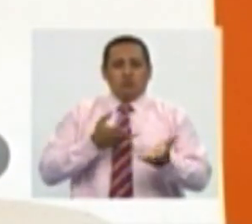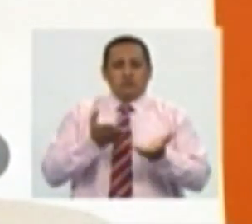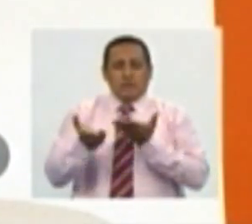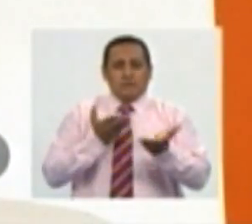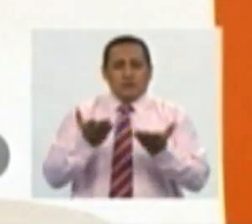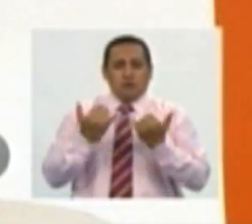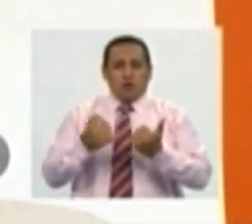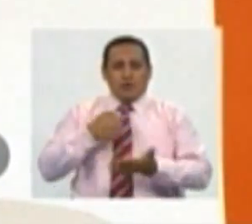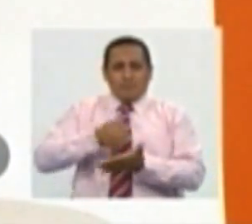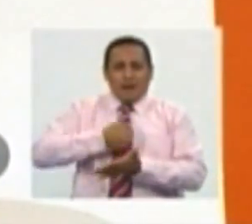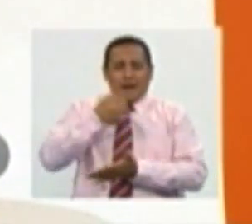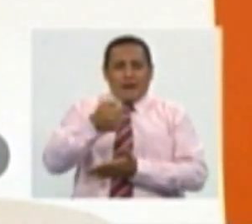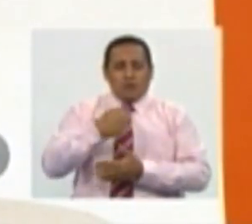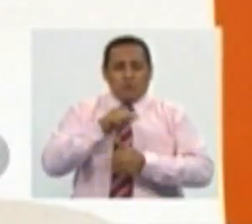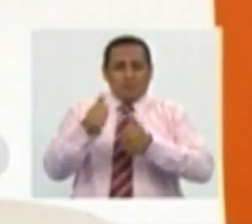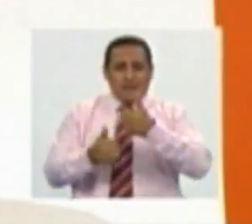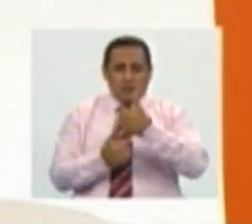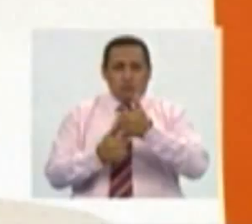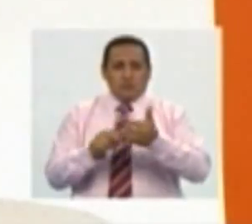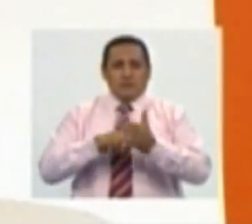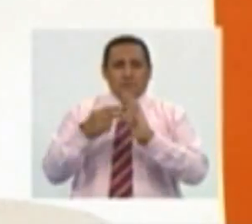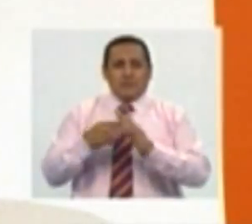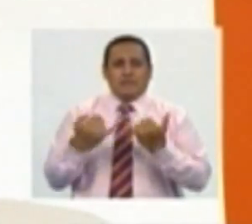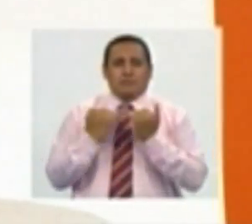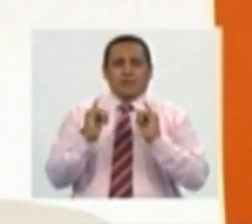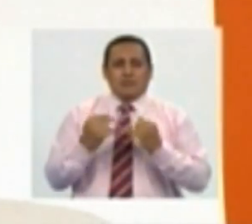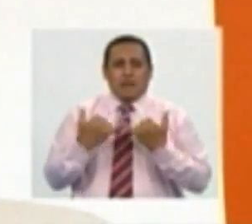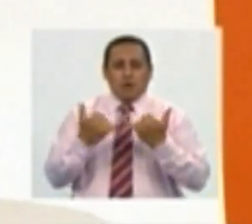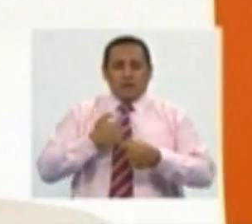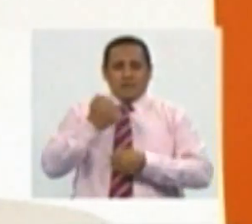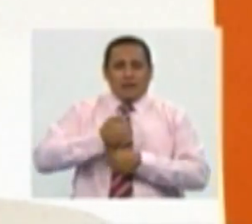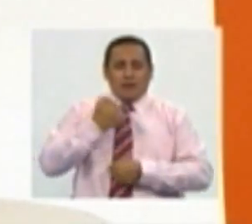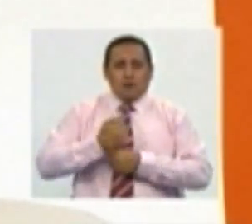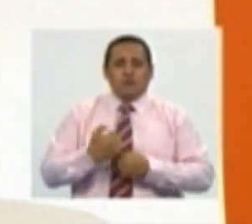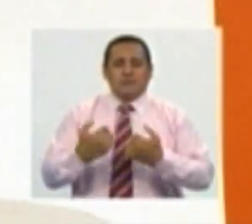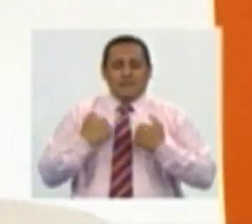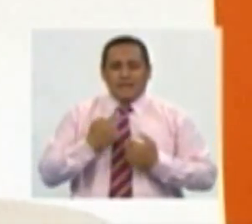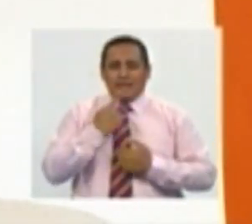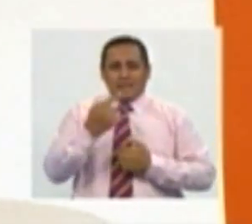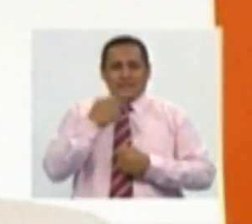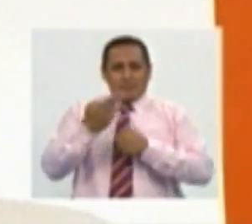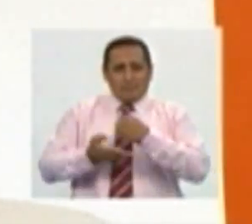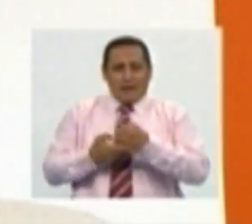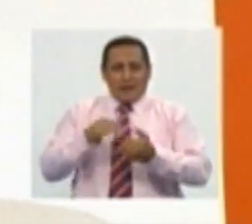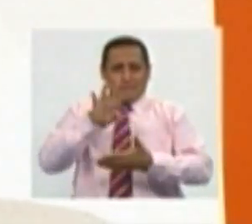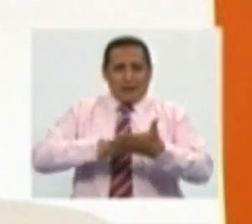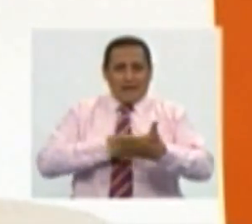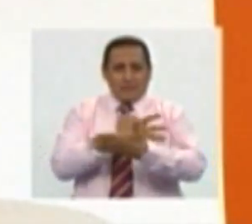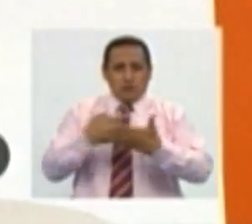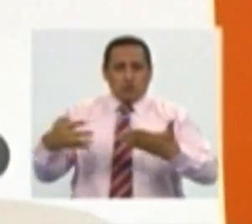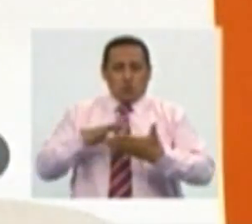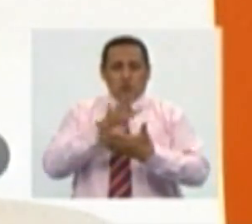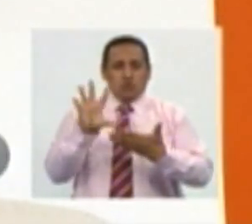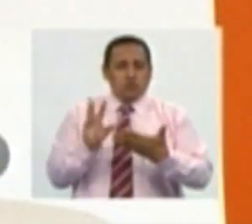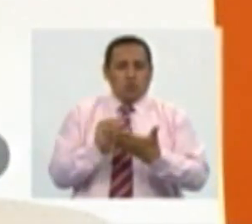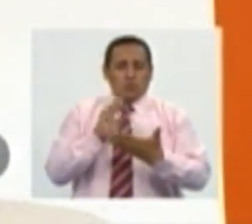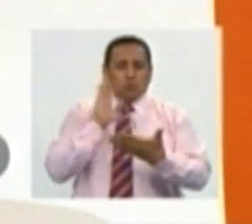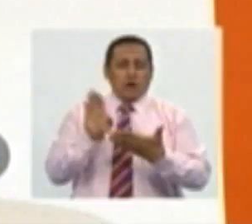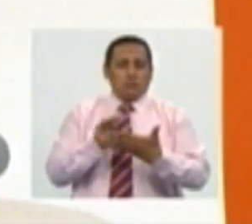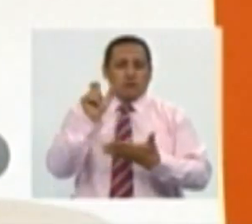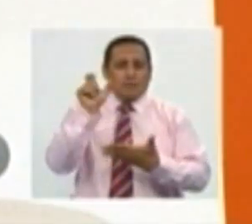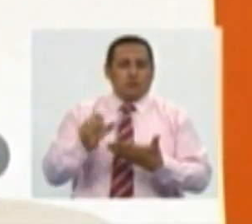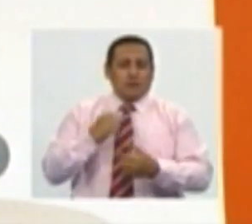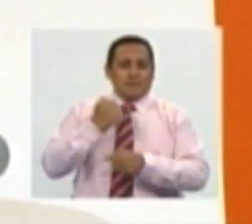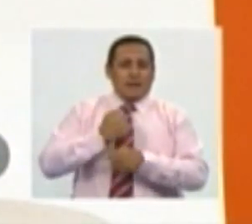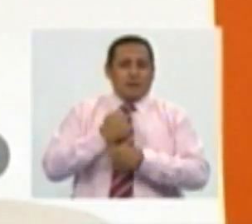preste un servicio remunerado y subordinado, independientemente de la jornada, tiene que estar en planilla con todos los beneficios laborales. Por ejemplo, un